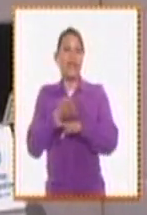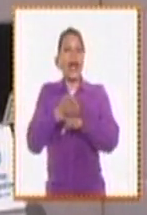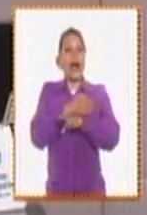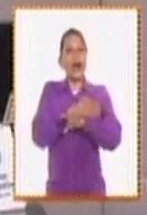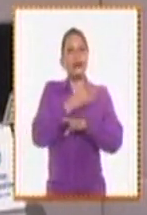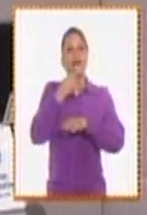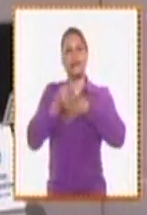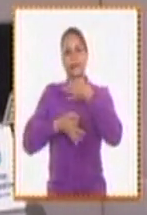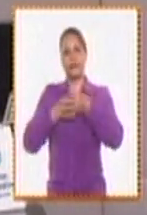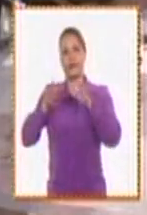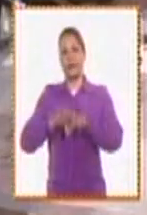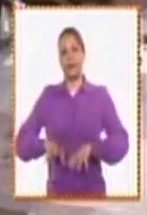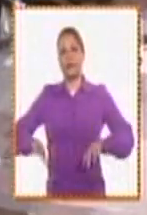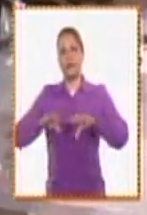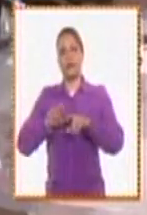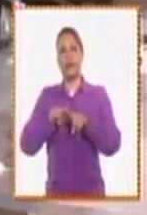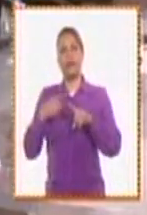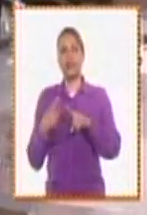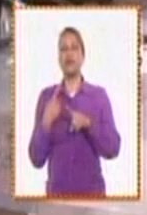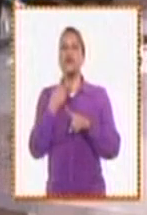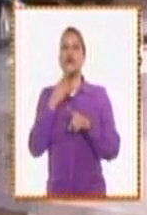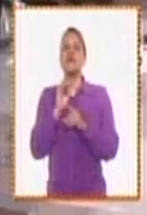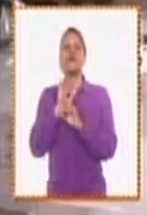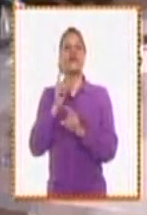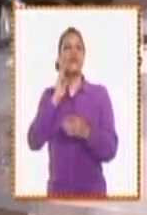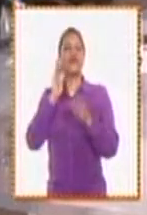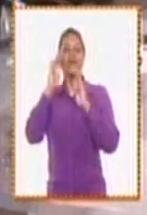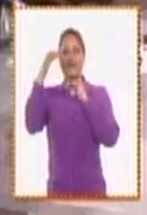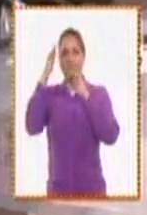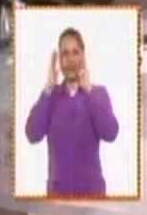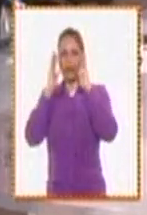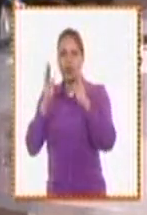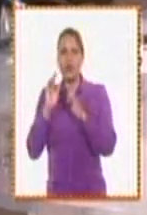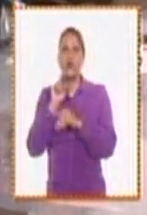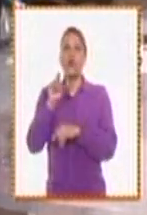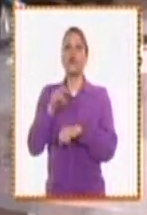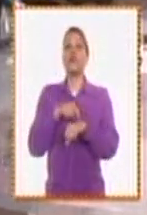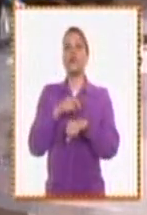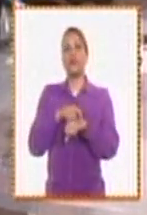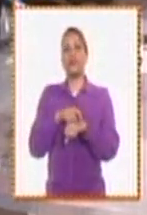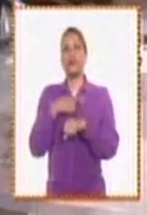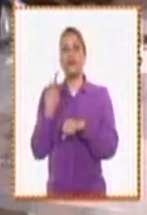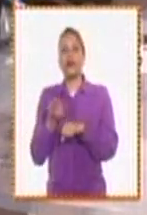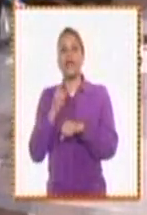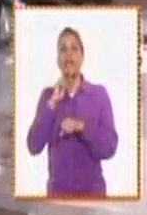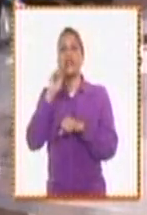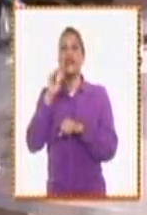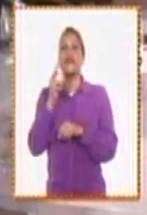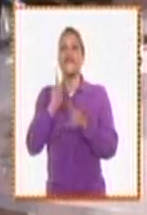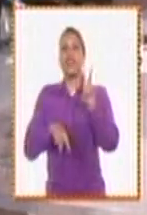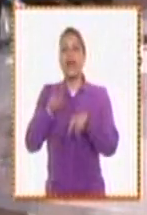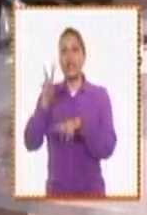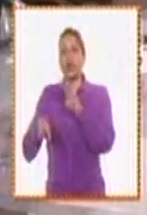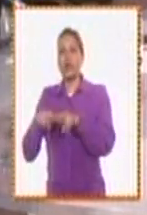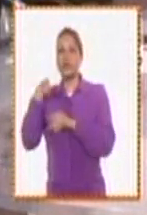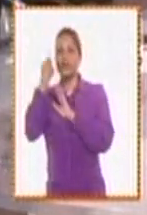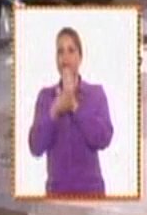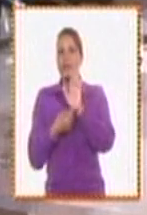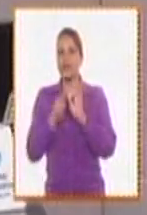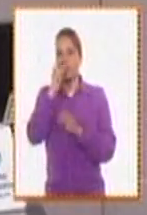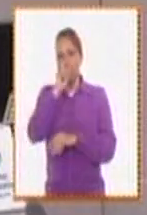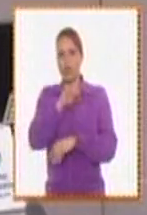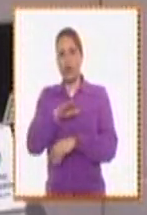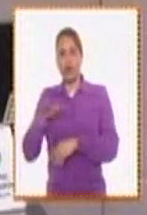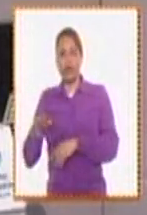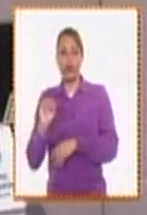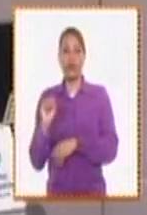cada fenómeno. Es por eso que le hemos puesto especial énfasis en los últimos tiempos al diagnóstico y la caracterización de nuestros educandos. Y no solo en